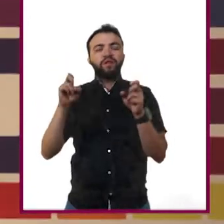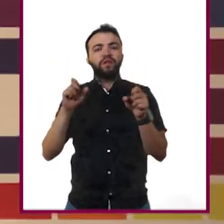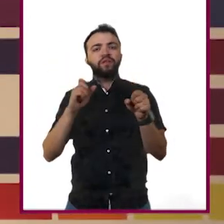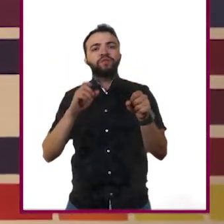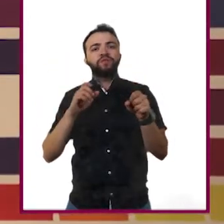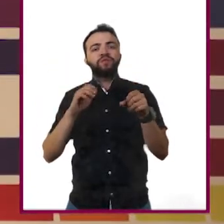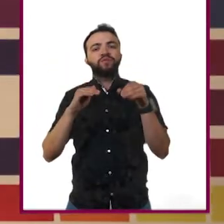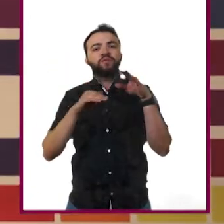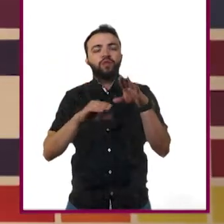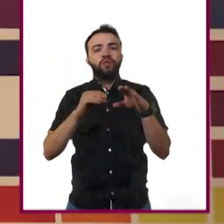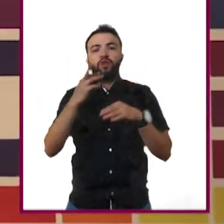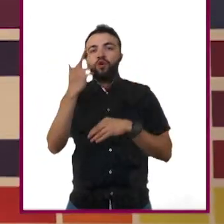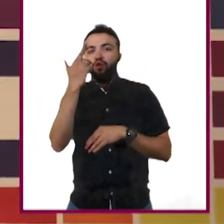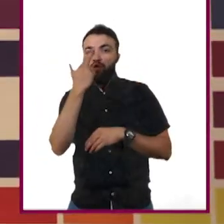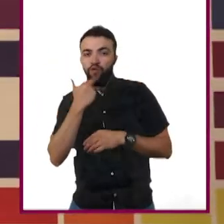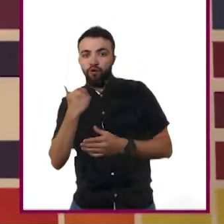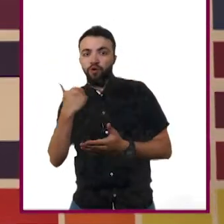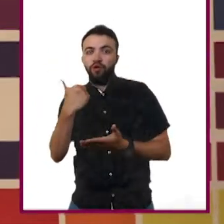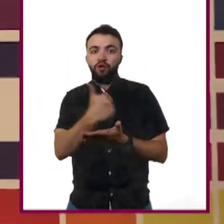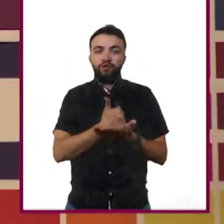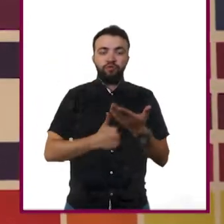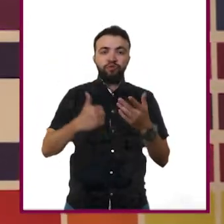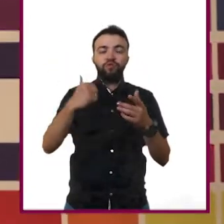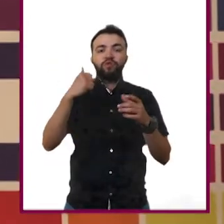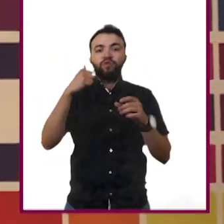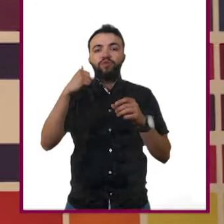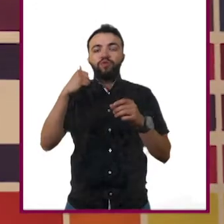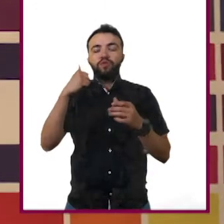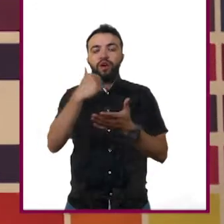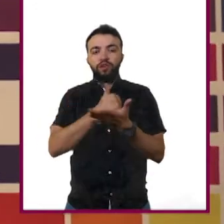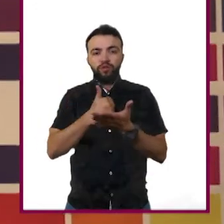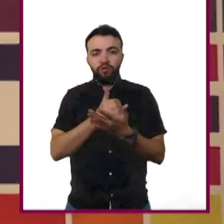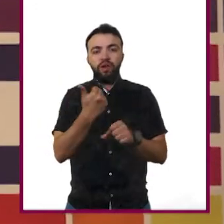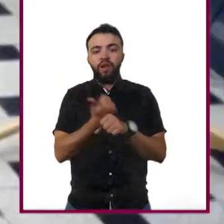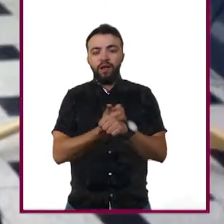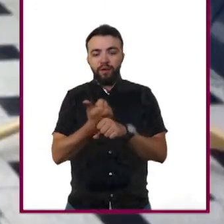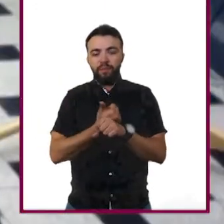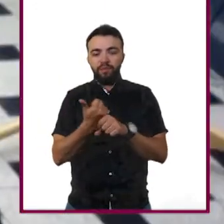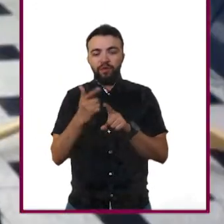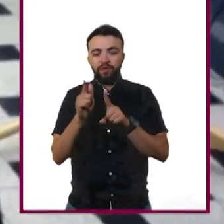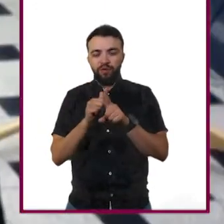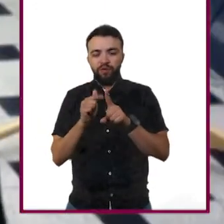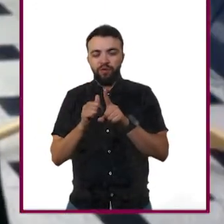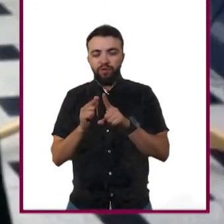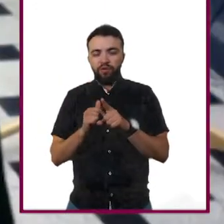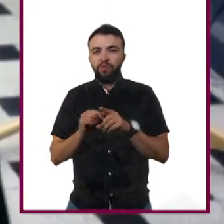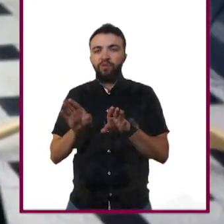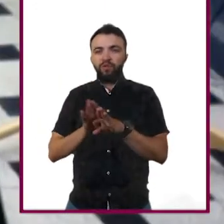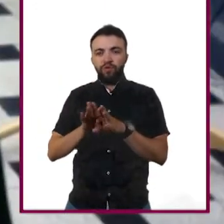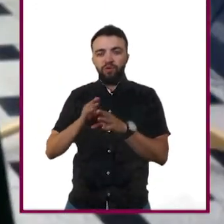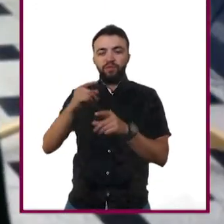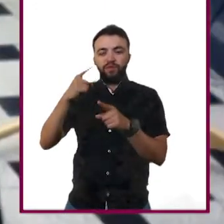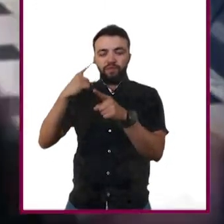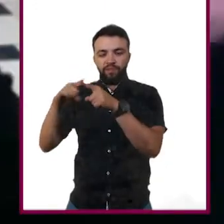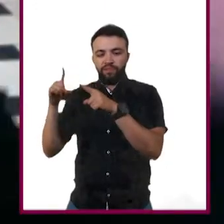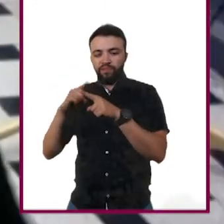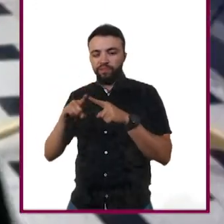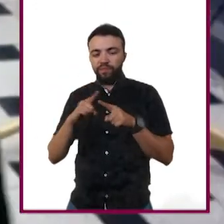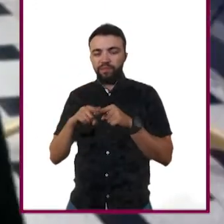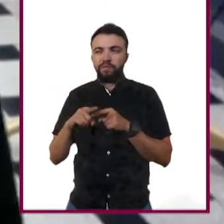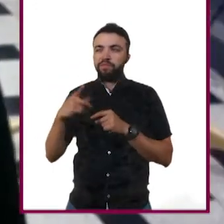el azul y el amarillo, básicamente de cómo se hace la grana cochinilla, que es este pigmento antiquísimo de